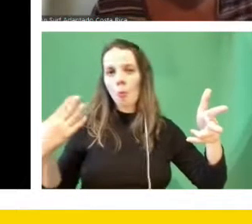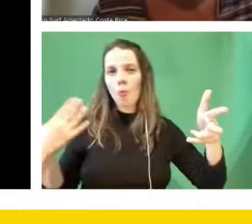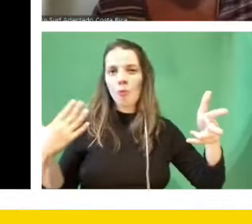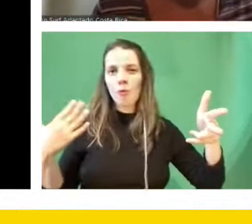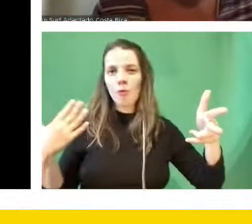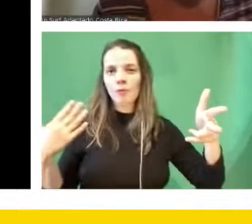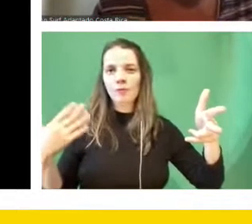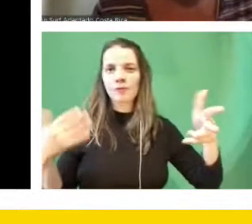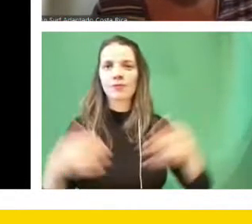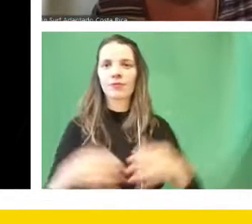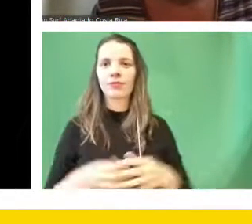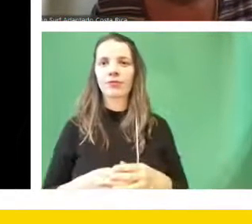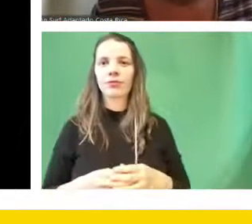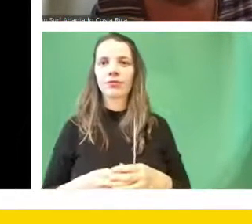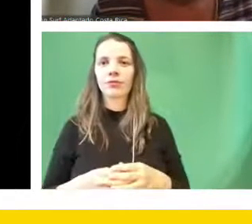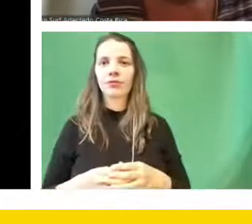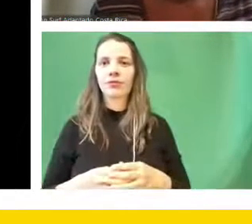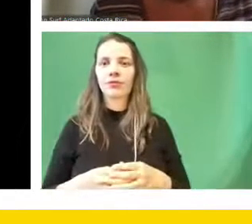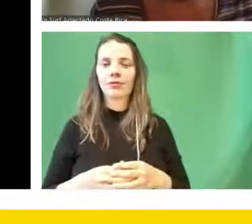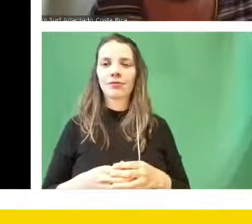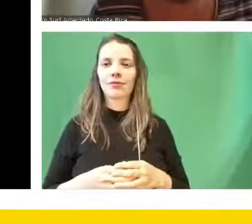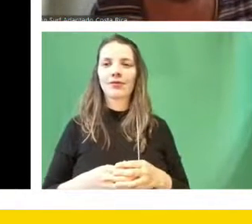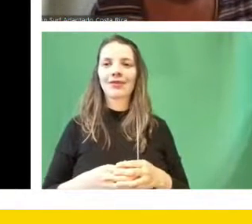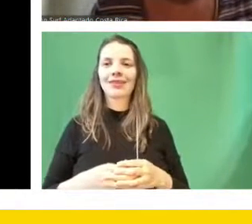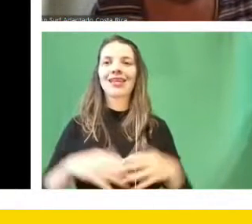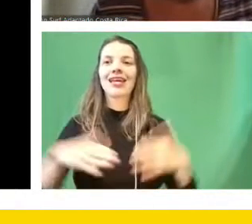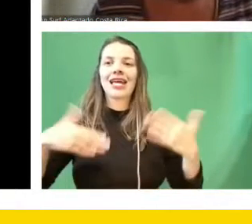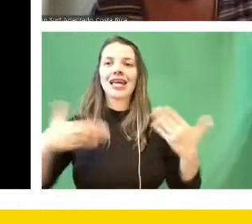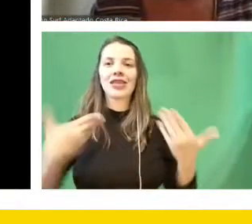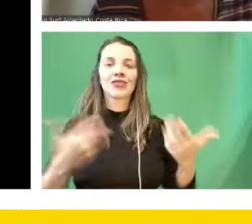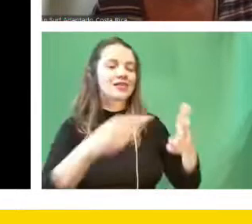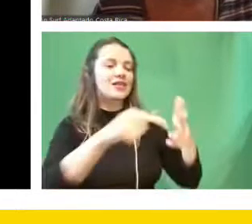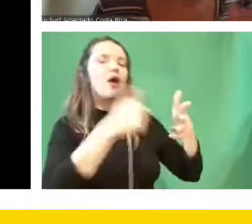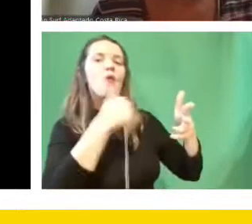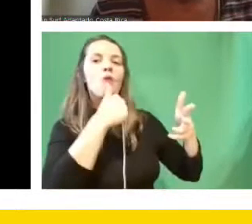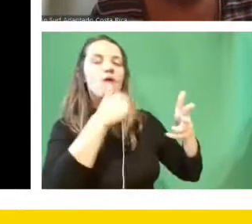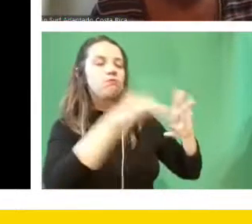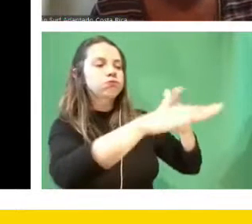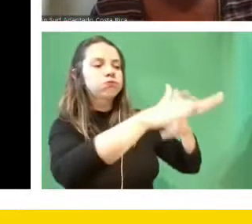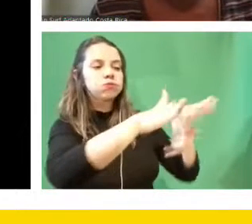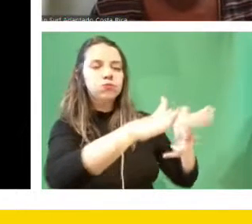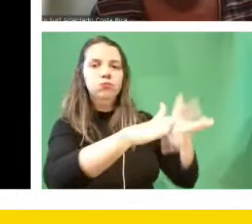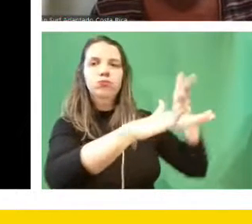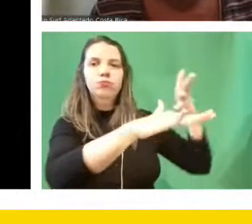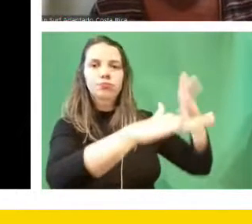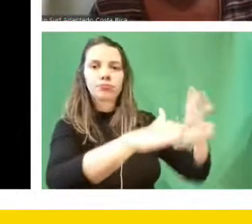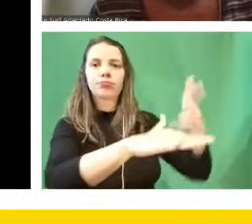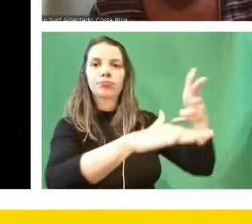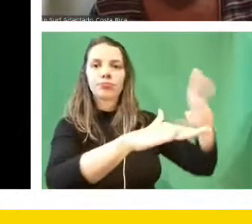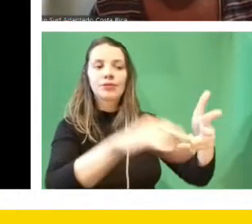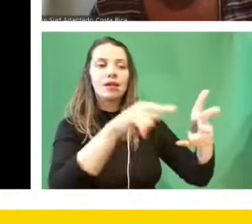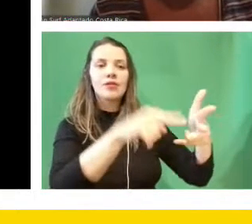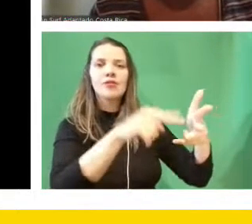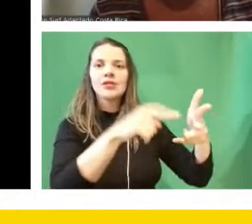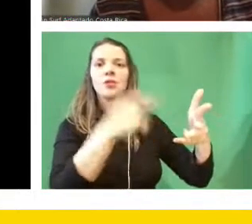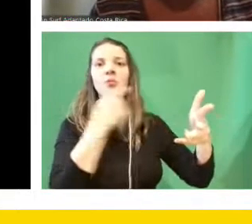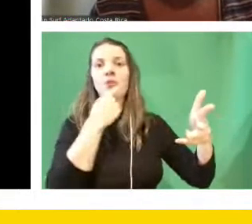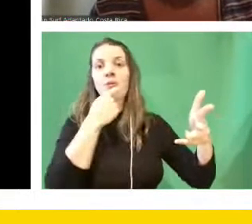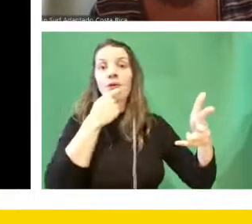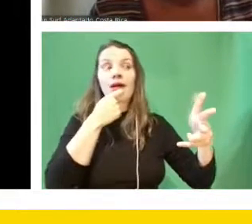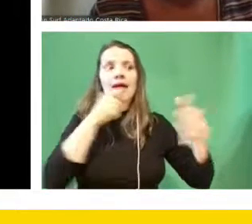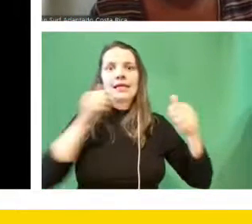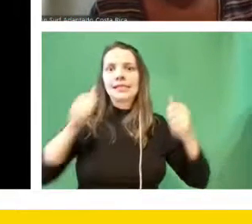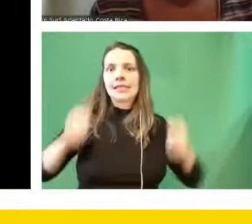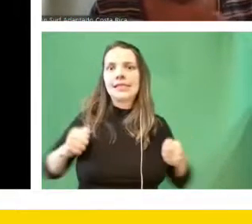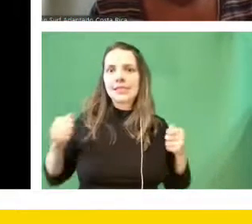silla plástica, también de madera, de plástico reciclado, inclusive para no mojar su propia silla, que no deben